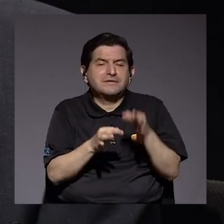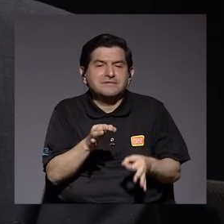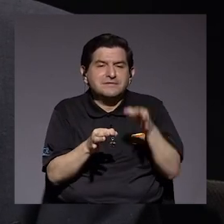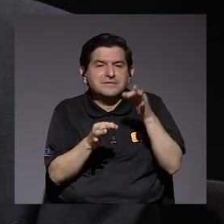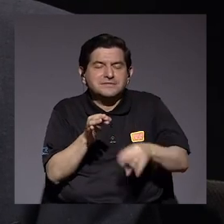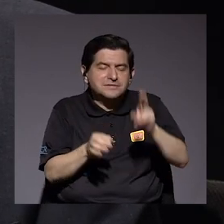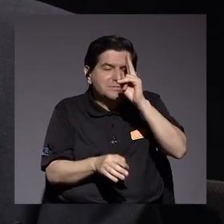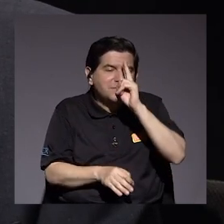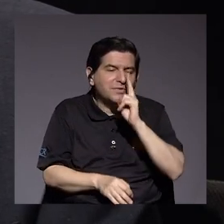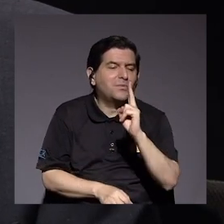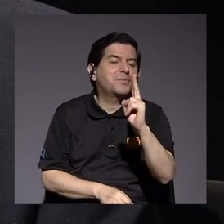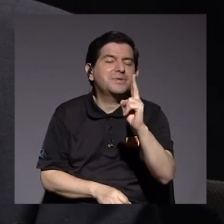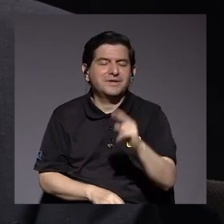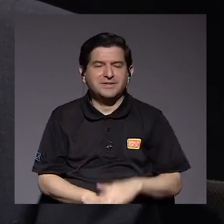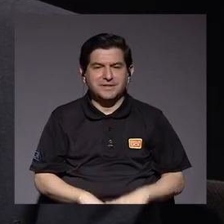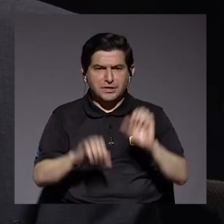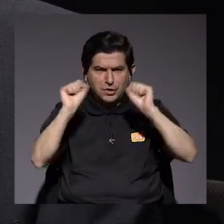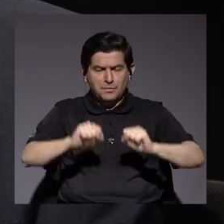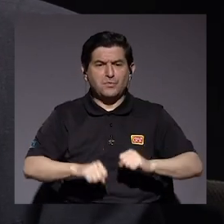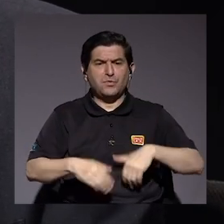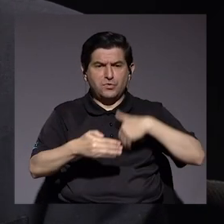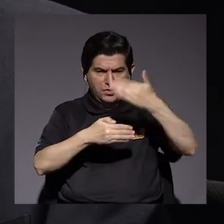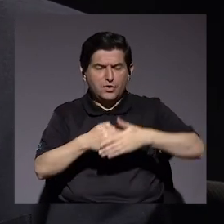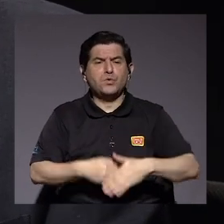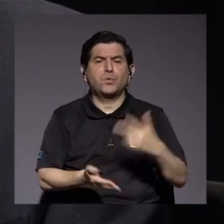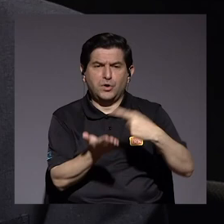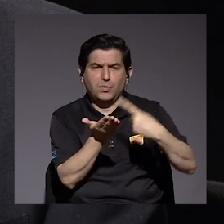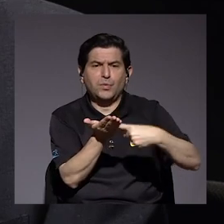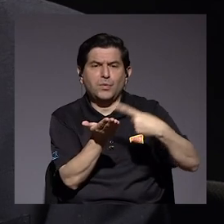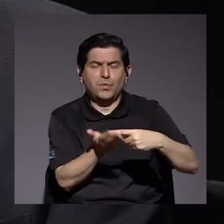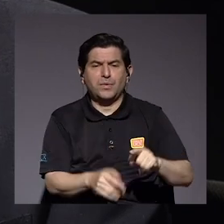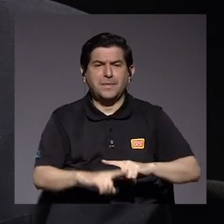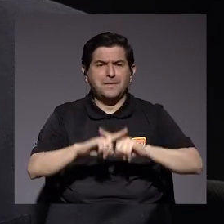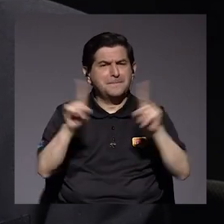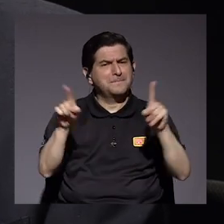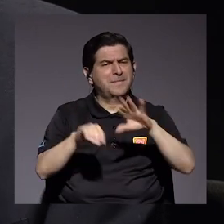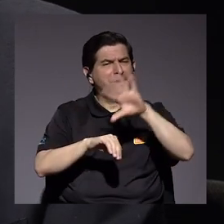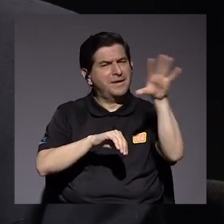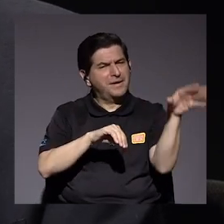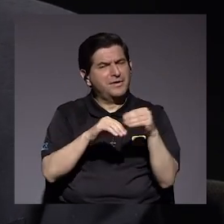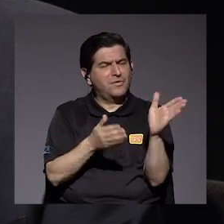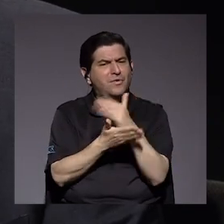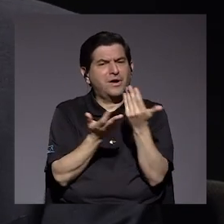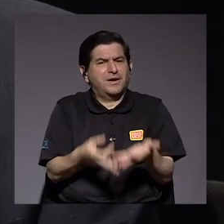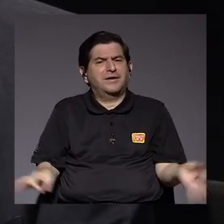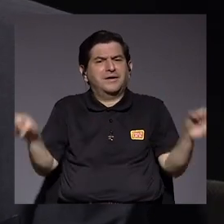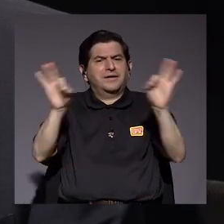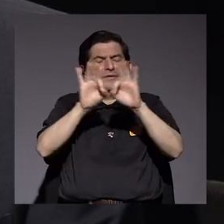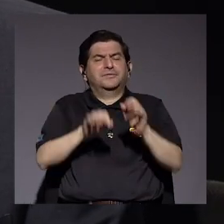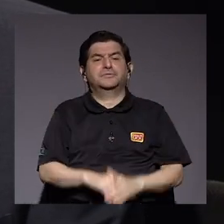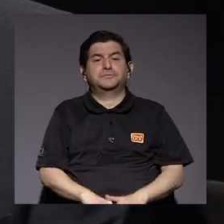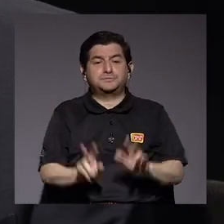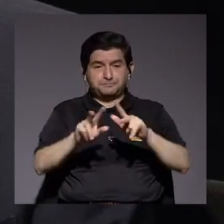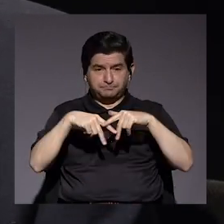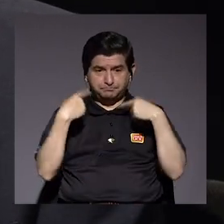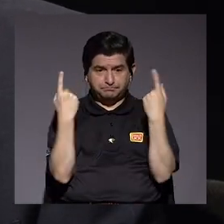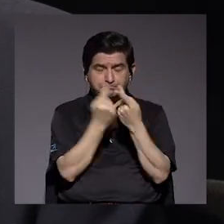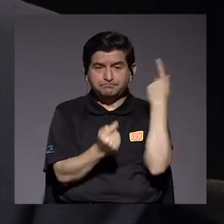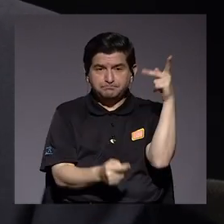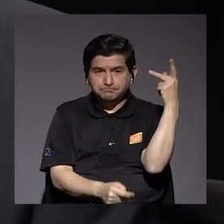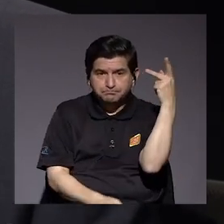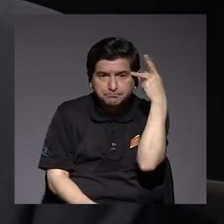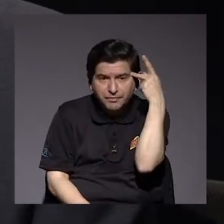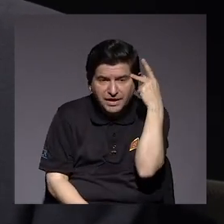sencillez y de humildad para poder sentarse a la mesa pero además allá hay algo también importante los